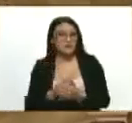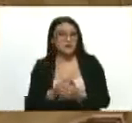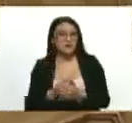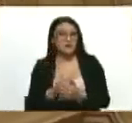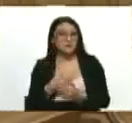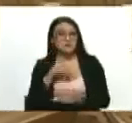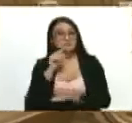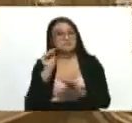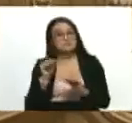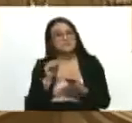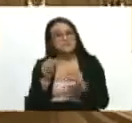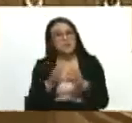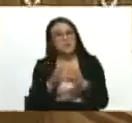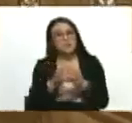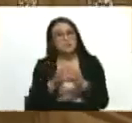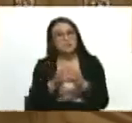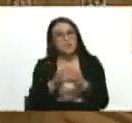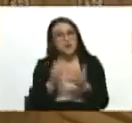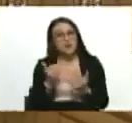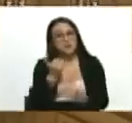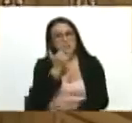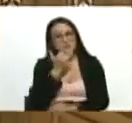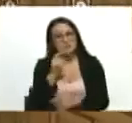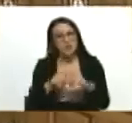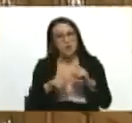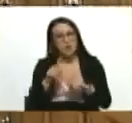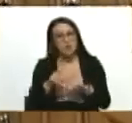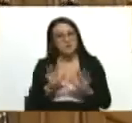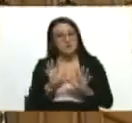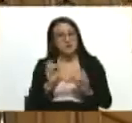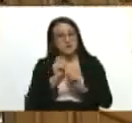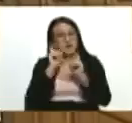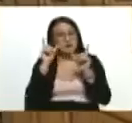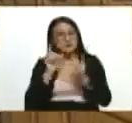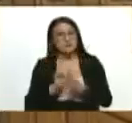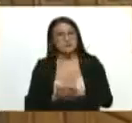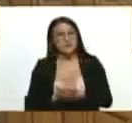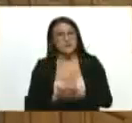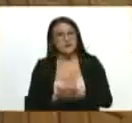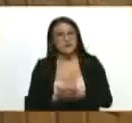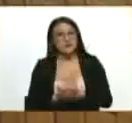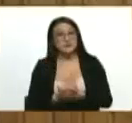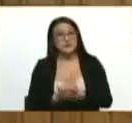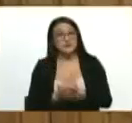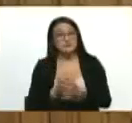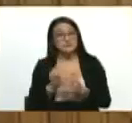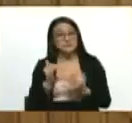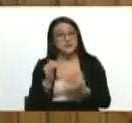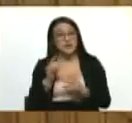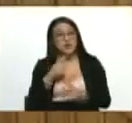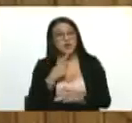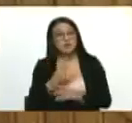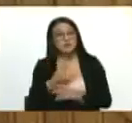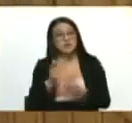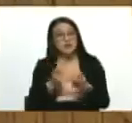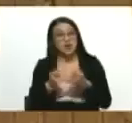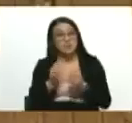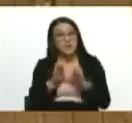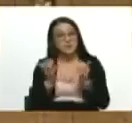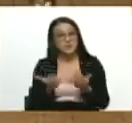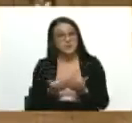parlamentario, aquí han ocurrido cosas insólitas que no lo registran los anales de la política ni la economía